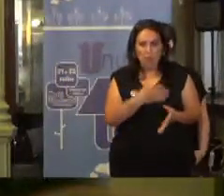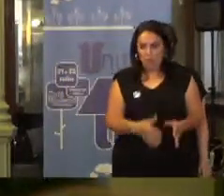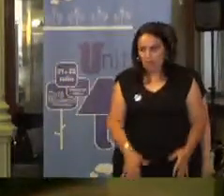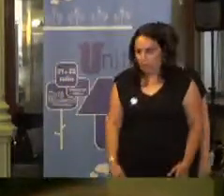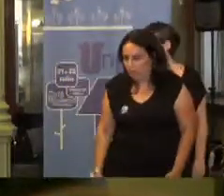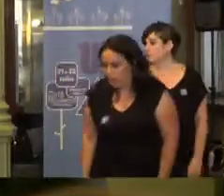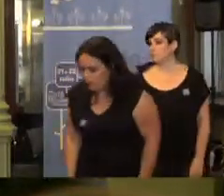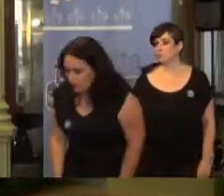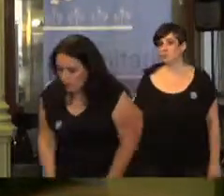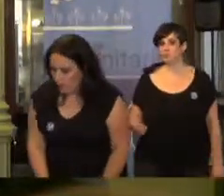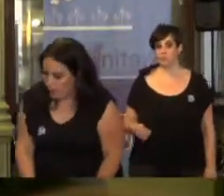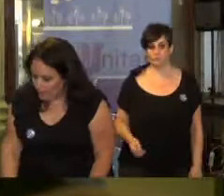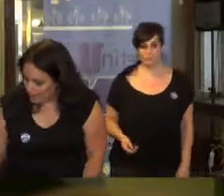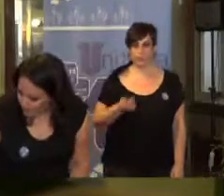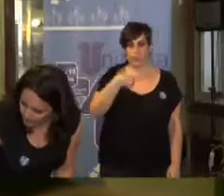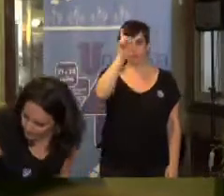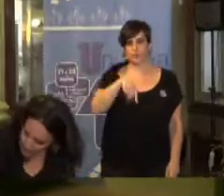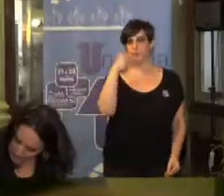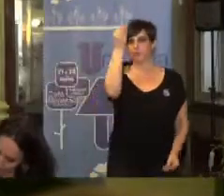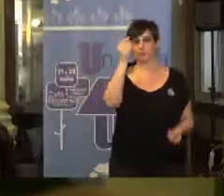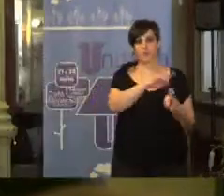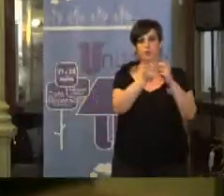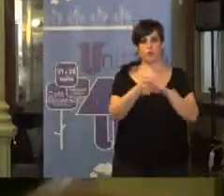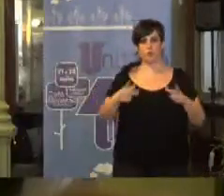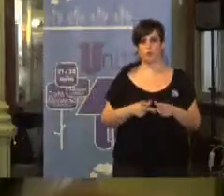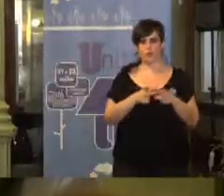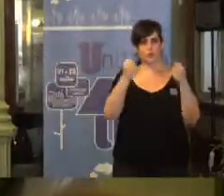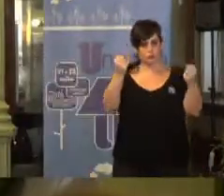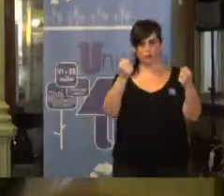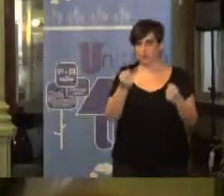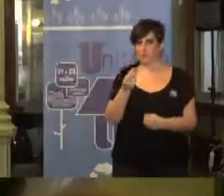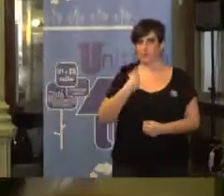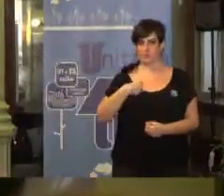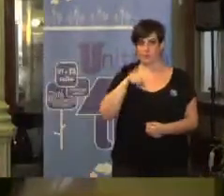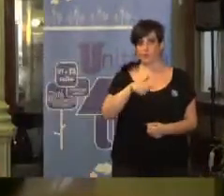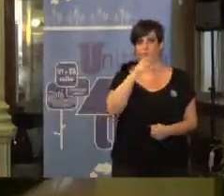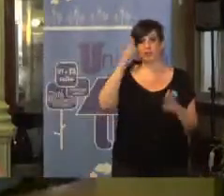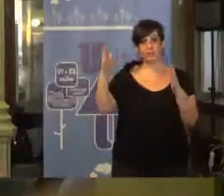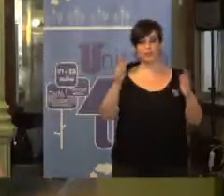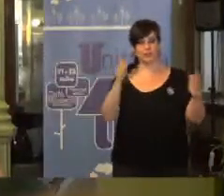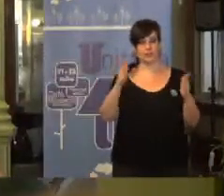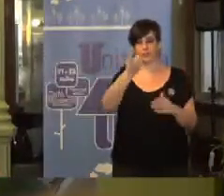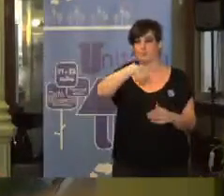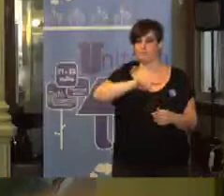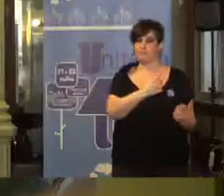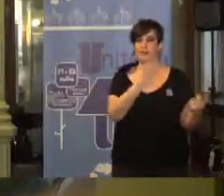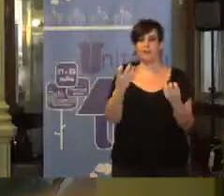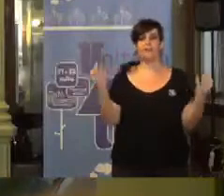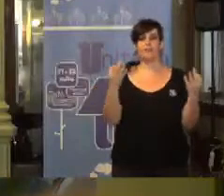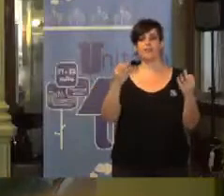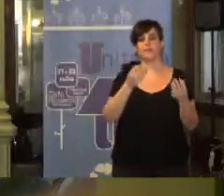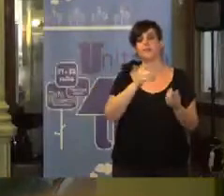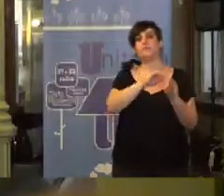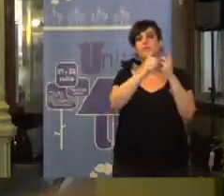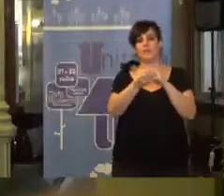cambio social vai vir por aí. O gran cambio social, por eso decía que estamos nun tempo de dar paso cara a outro momento